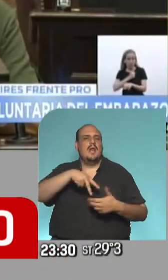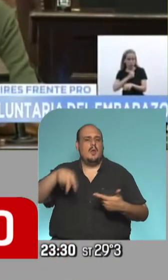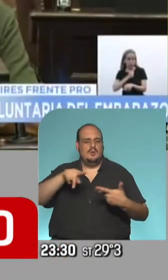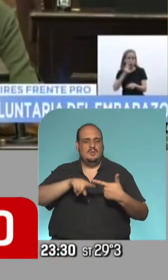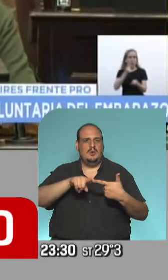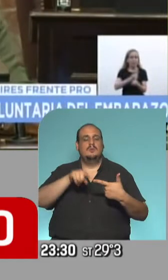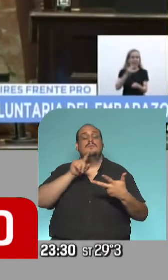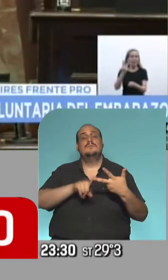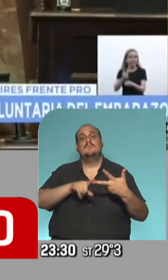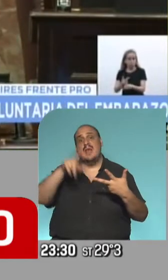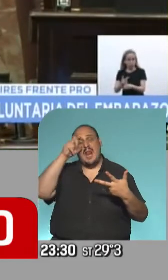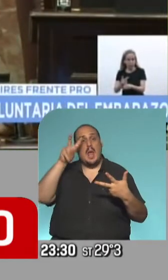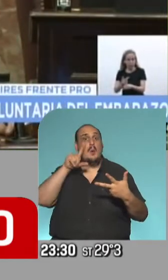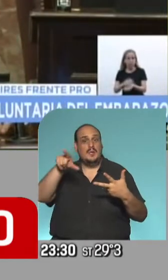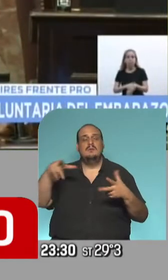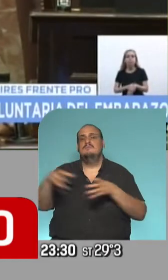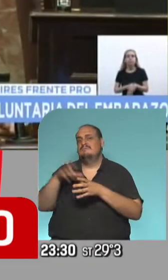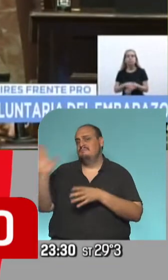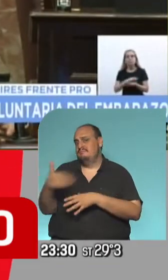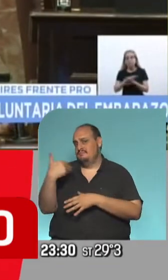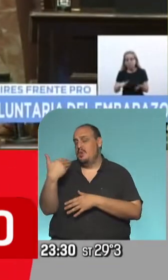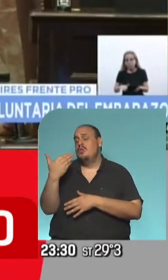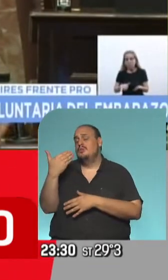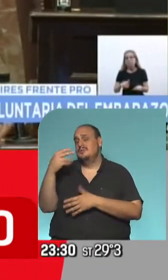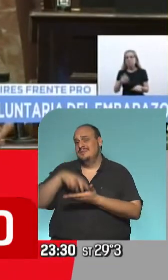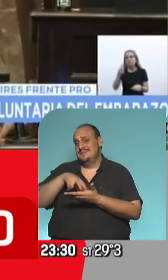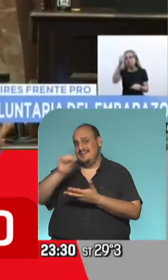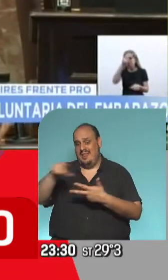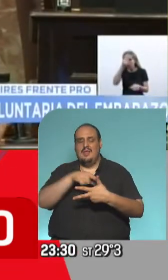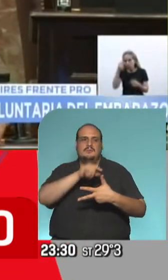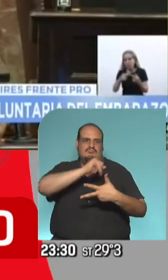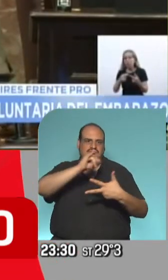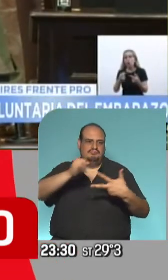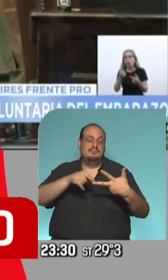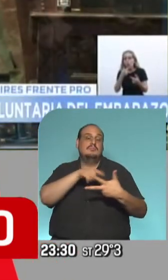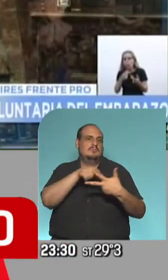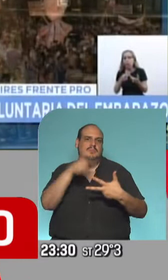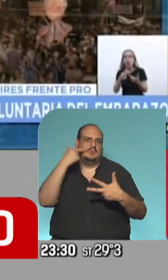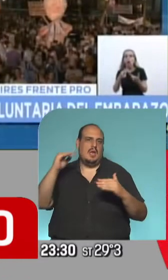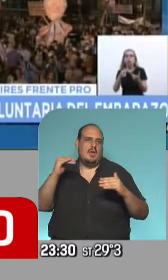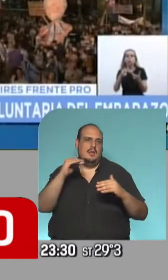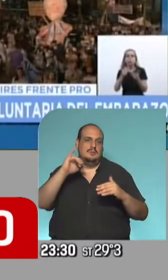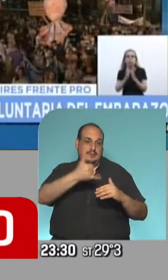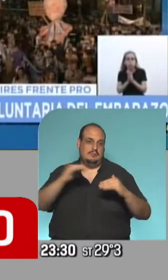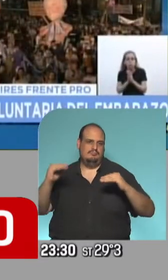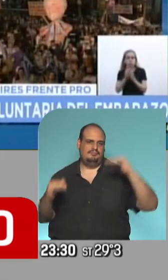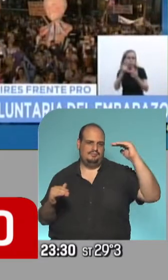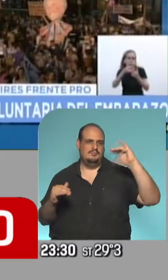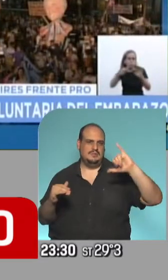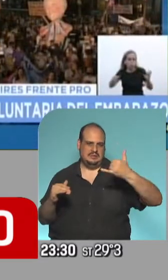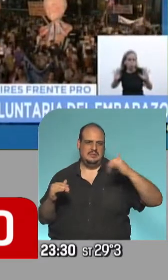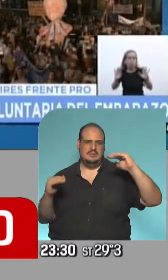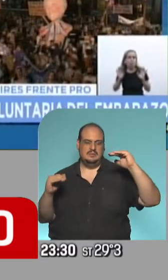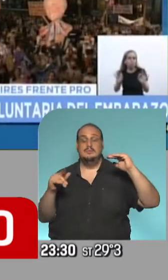Frente de Todos de Salta, con lo cual prácticamente quedó definida la votación con esas 3 personas, pero si además